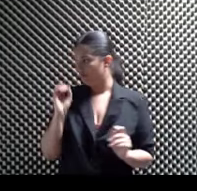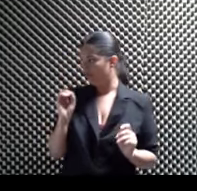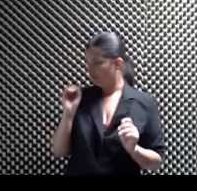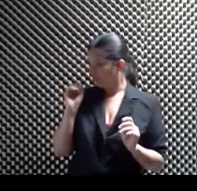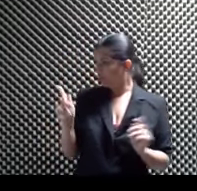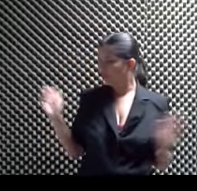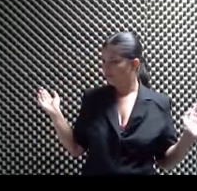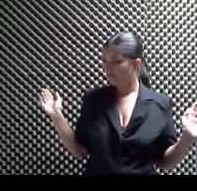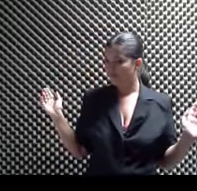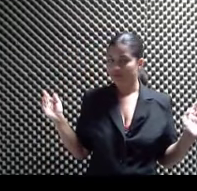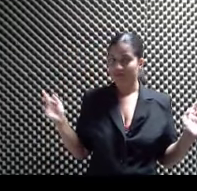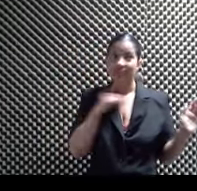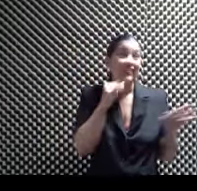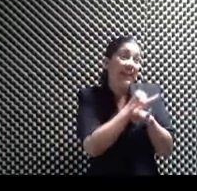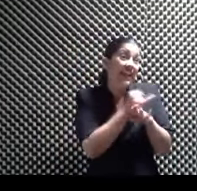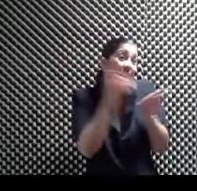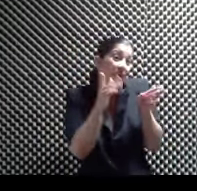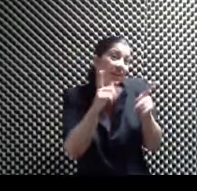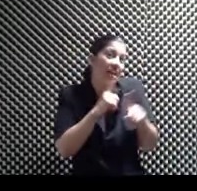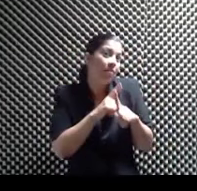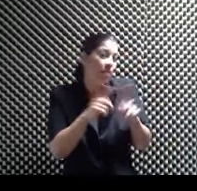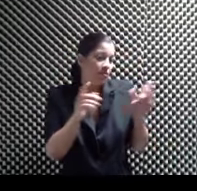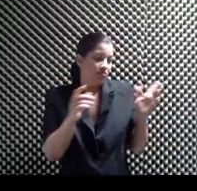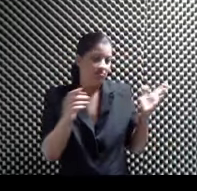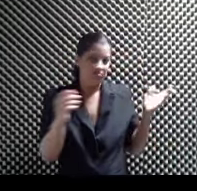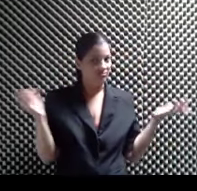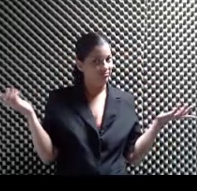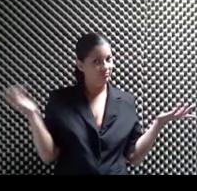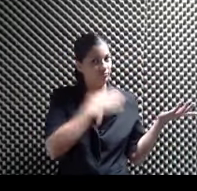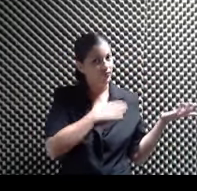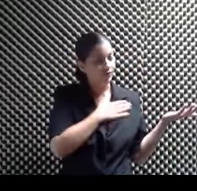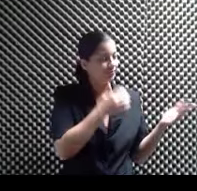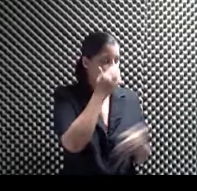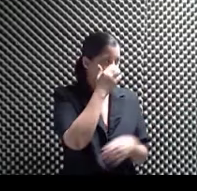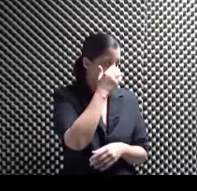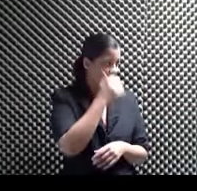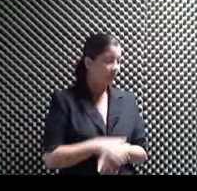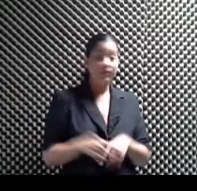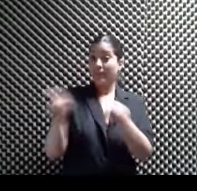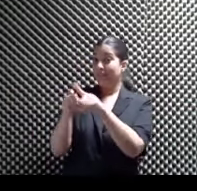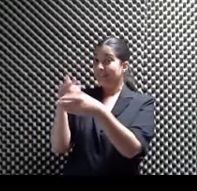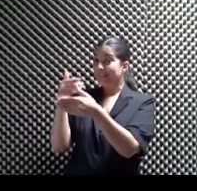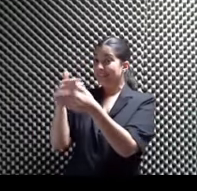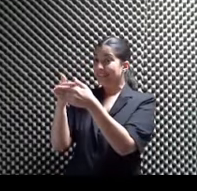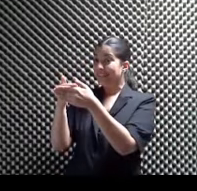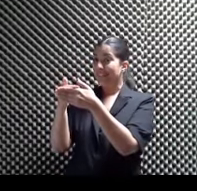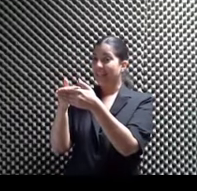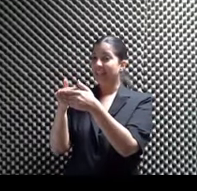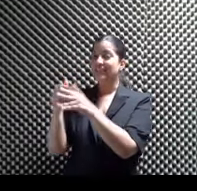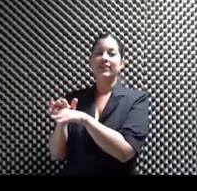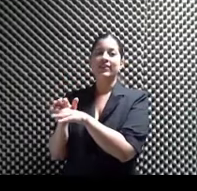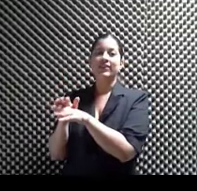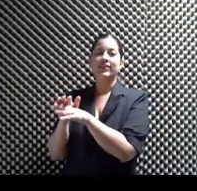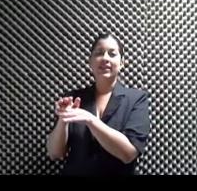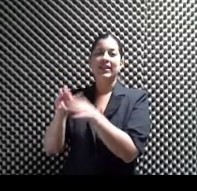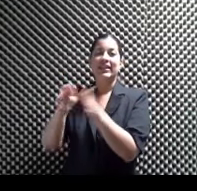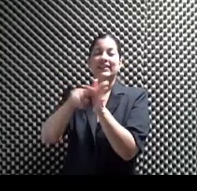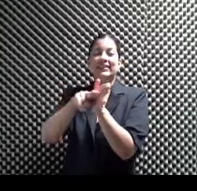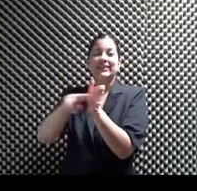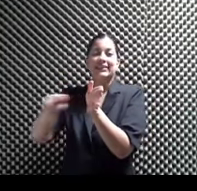Esta isla Chiquita Pero No Allí Había Un Cementerio Y Es Es Es Es Es Cadáveres Se habían